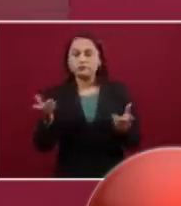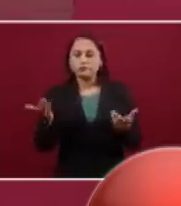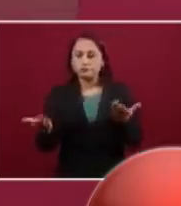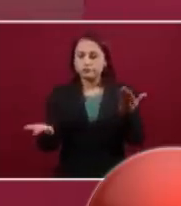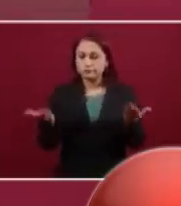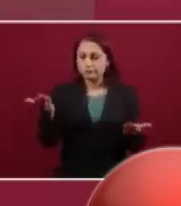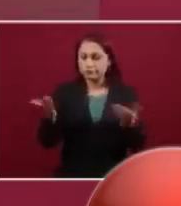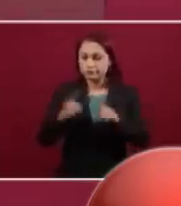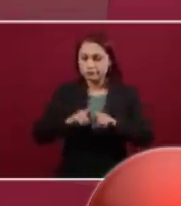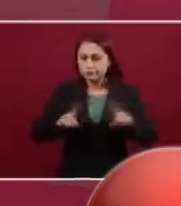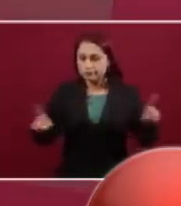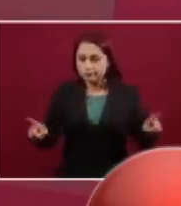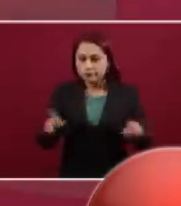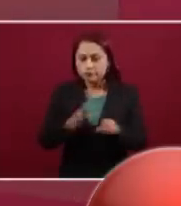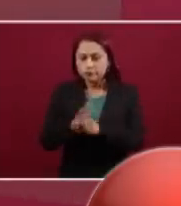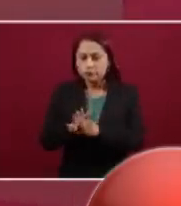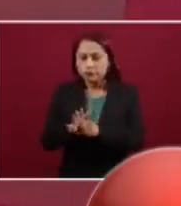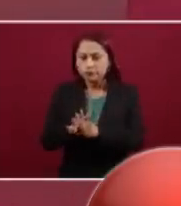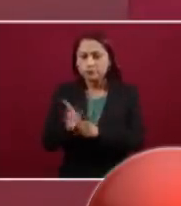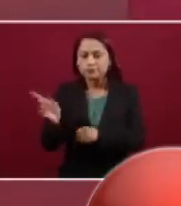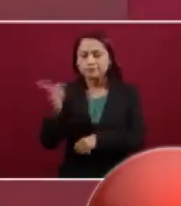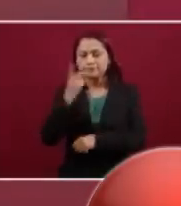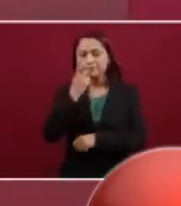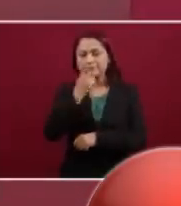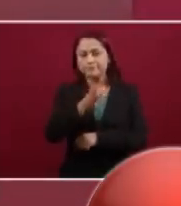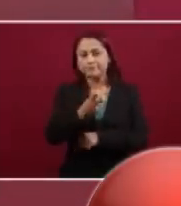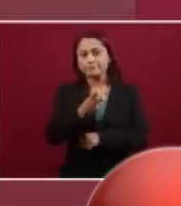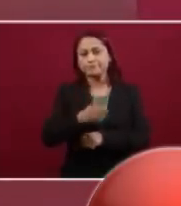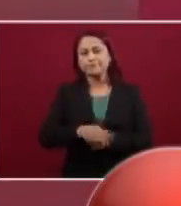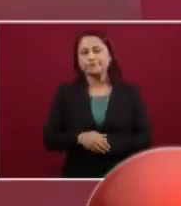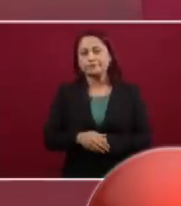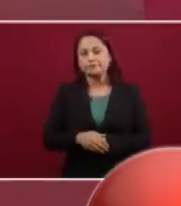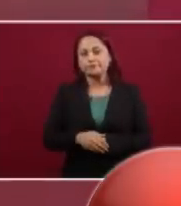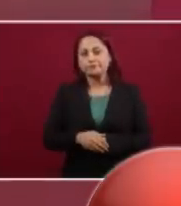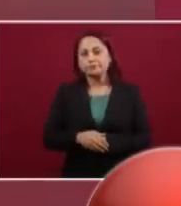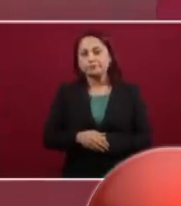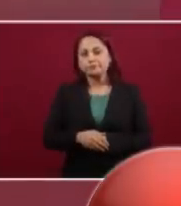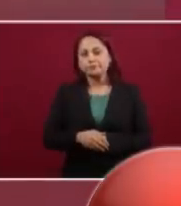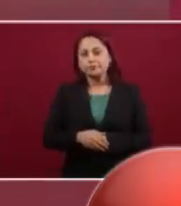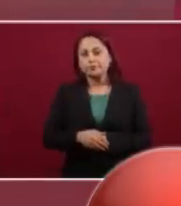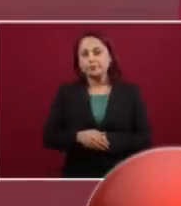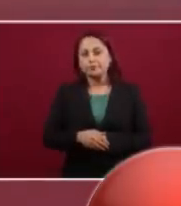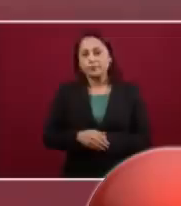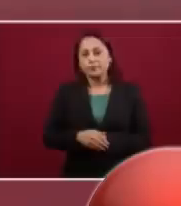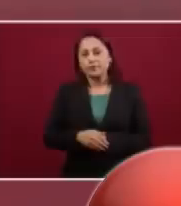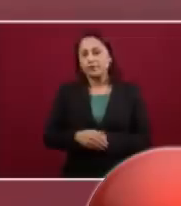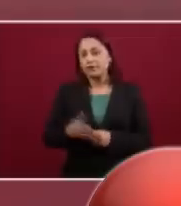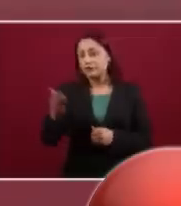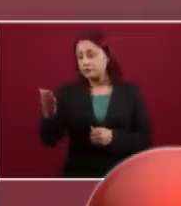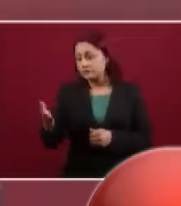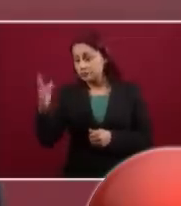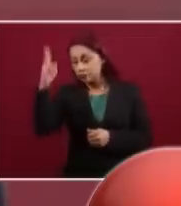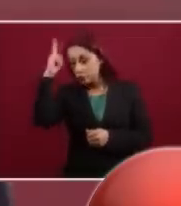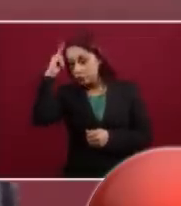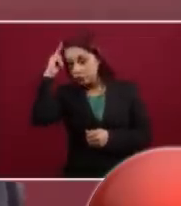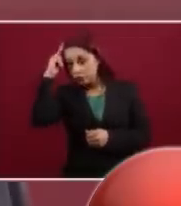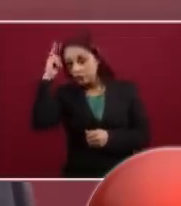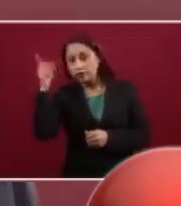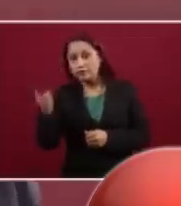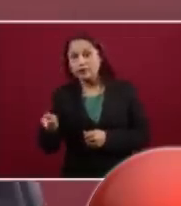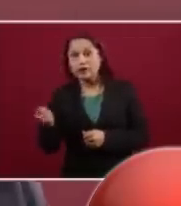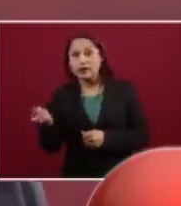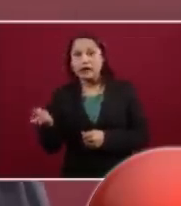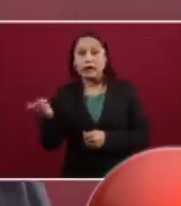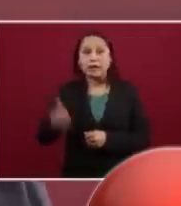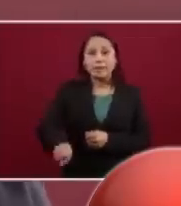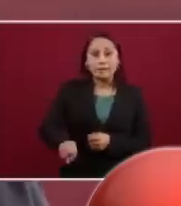que Porfirio designaba por anticipado al que